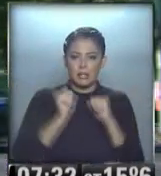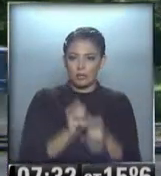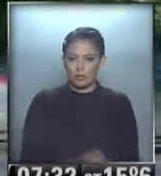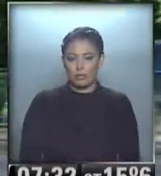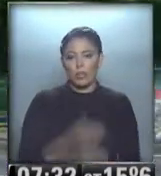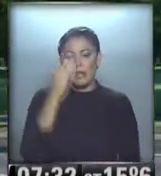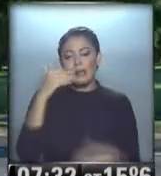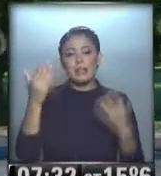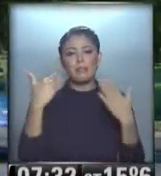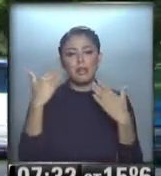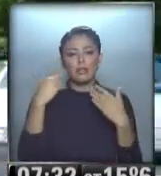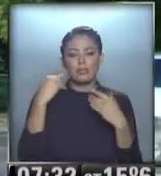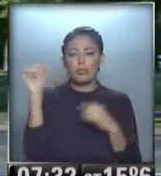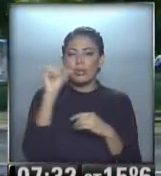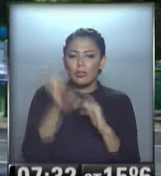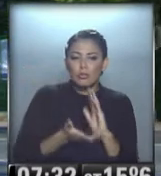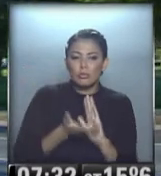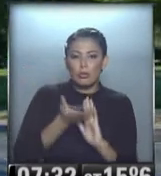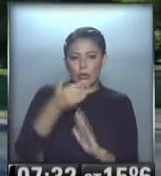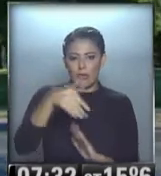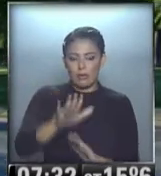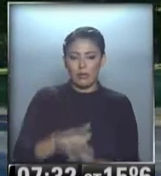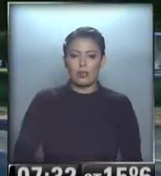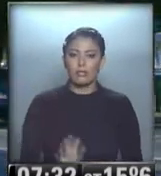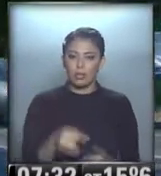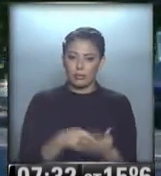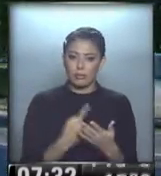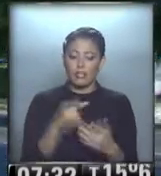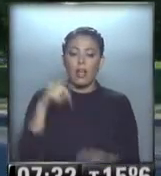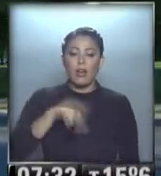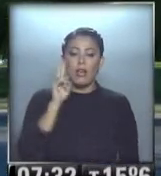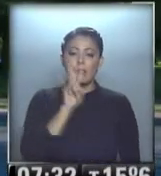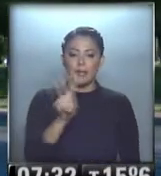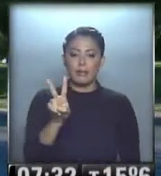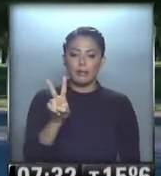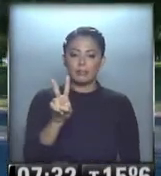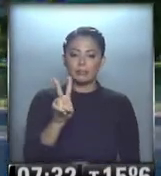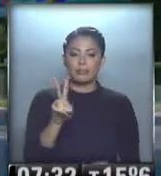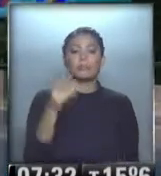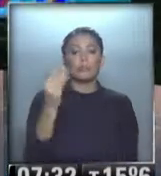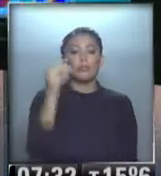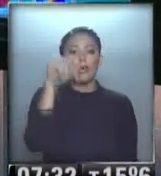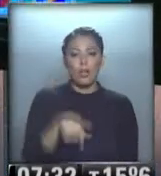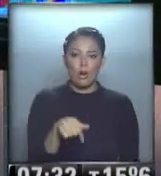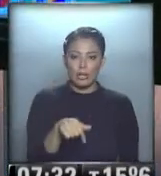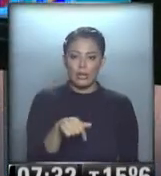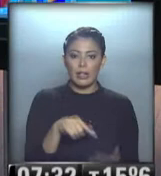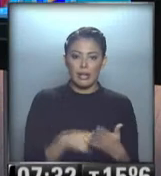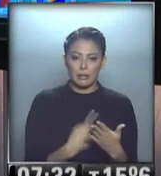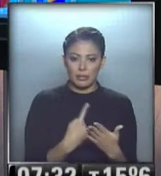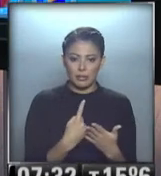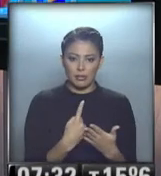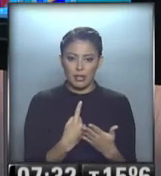recuperar la temperatura en un ratito en el centro de la provincia de Buenos Aires. Vamos a ver cómo sigue para hoy la ciudad de Buenos